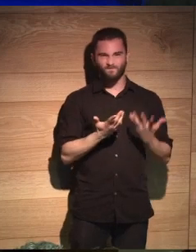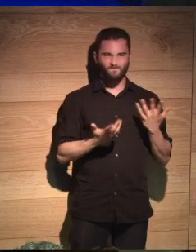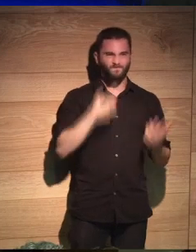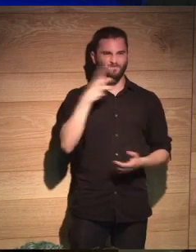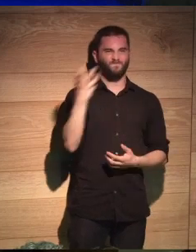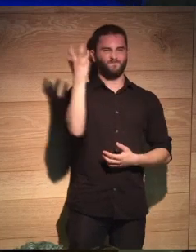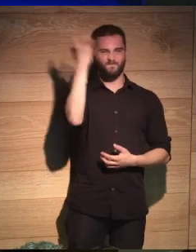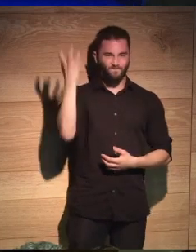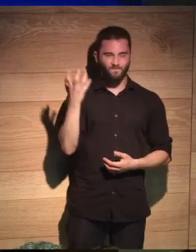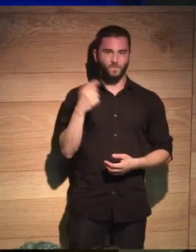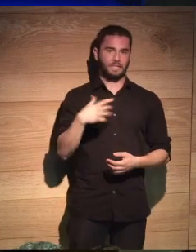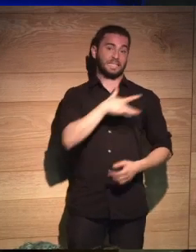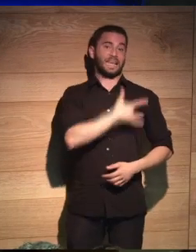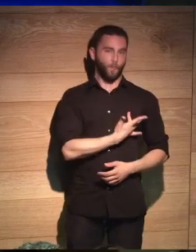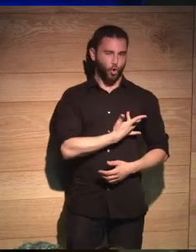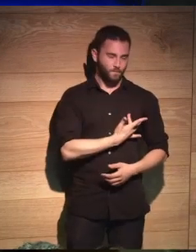el amor.